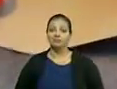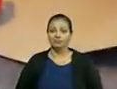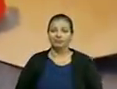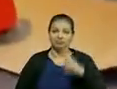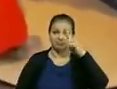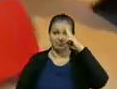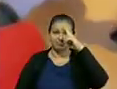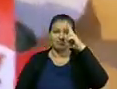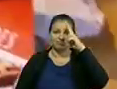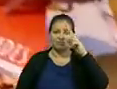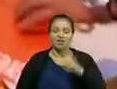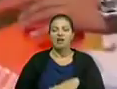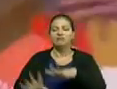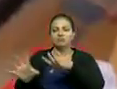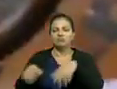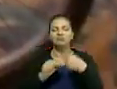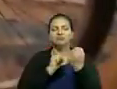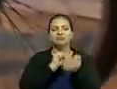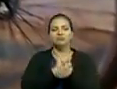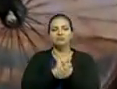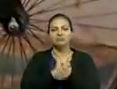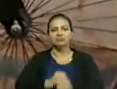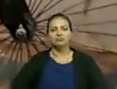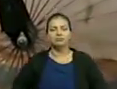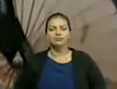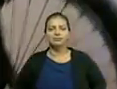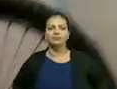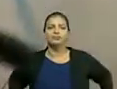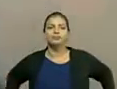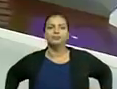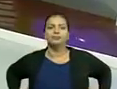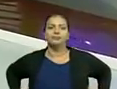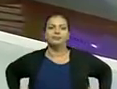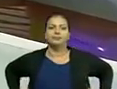En Chimborazo, informó Darwin Altamirano.